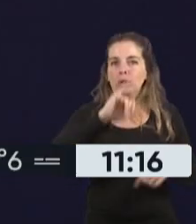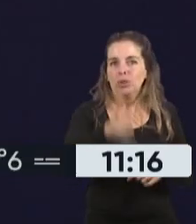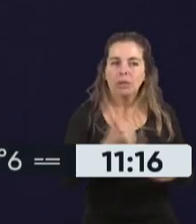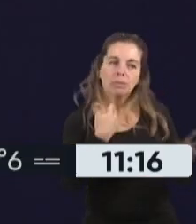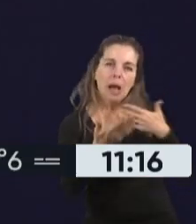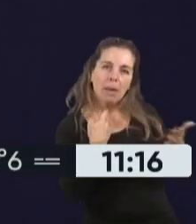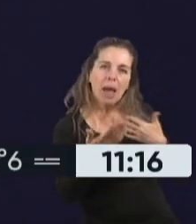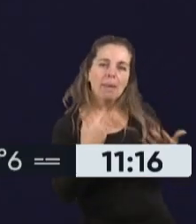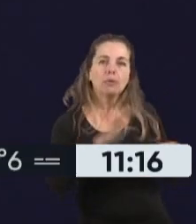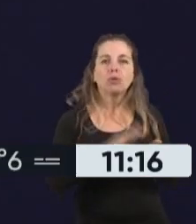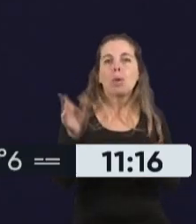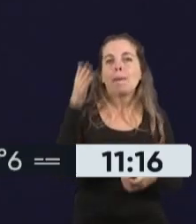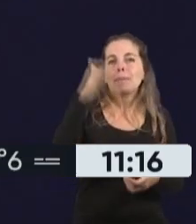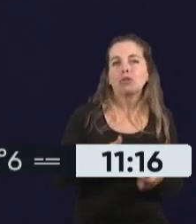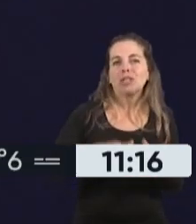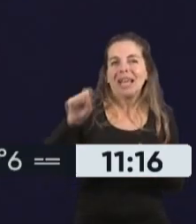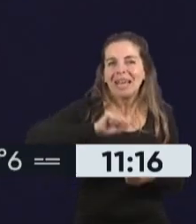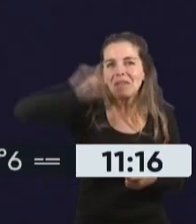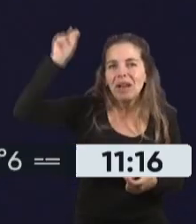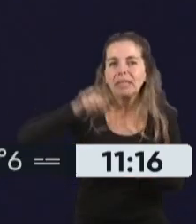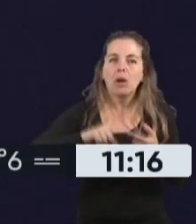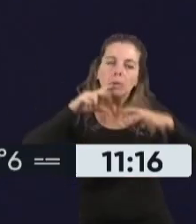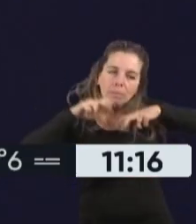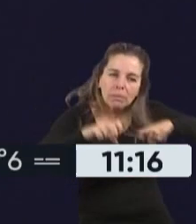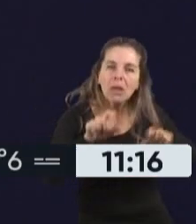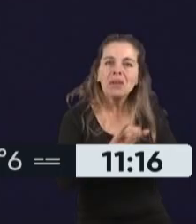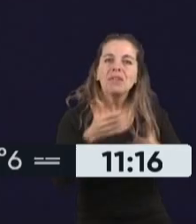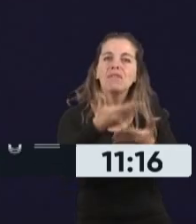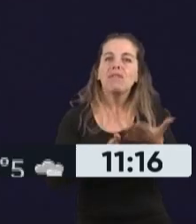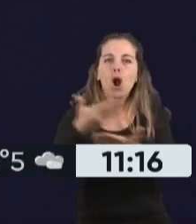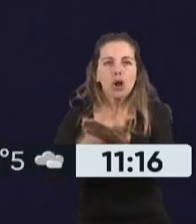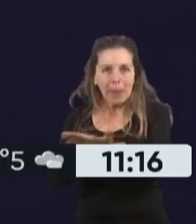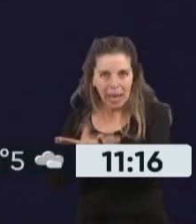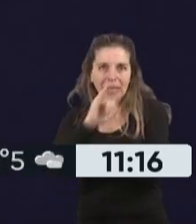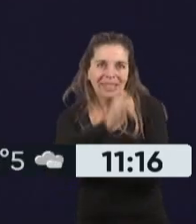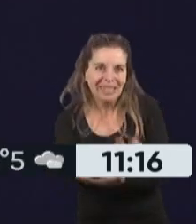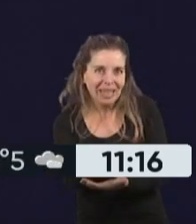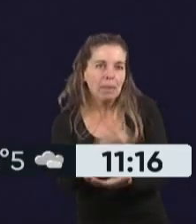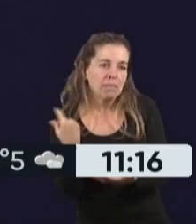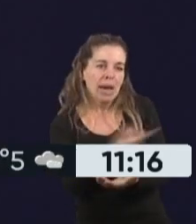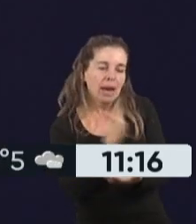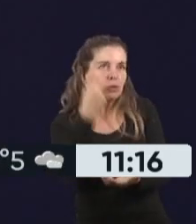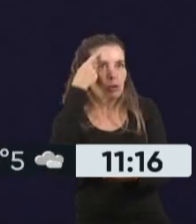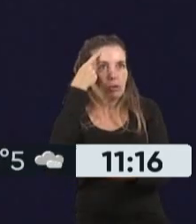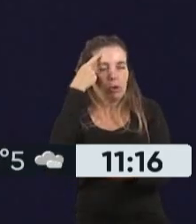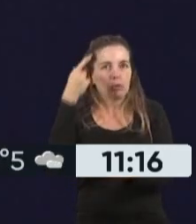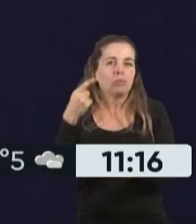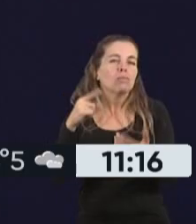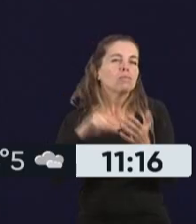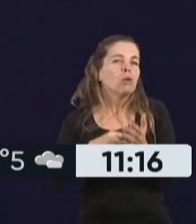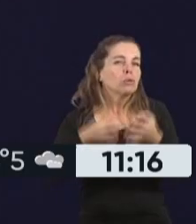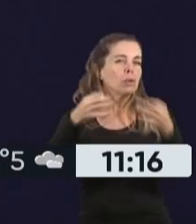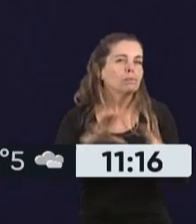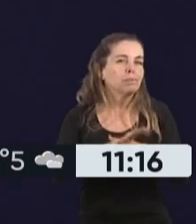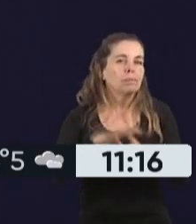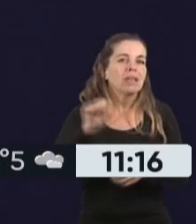hoy hablamos del índice de inflación, analizamos el informe y analizamos también, bueno, para nosotros la inflación núcleo, que dio un poquito más bajo de la